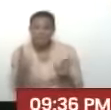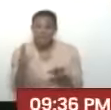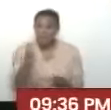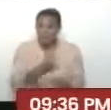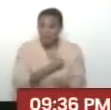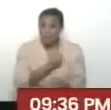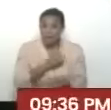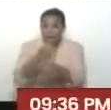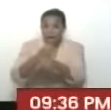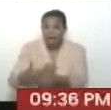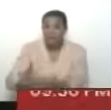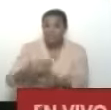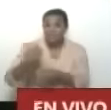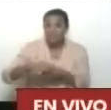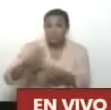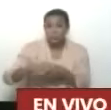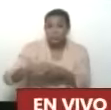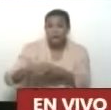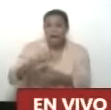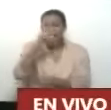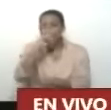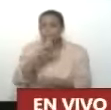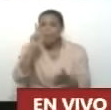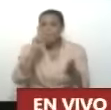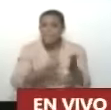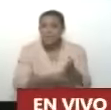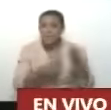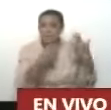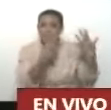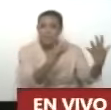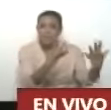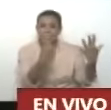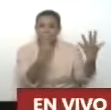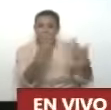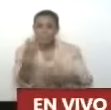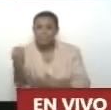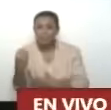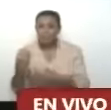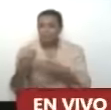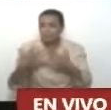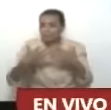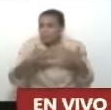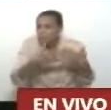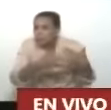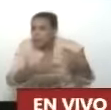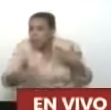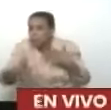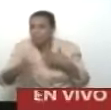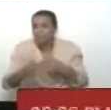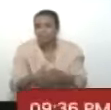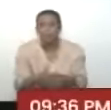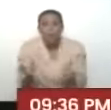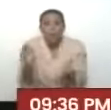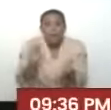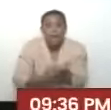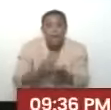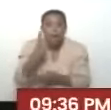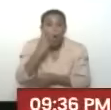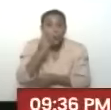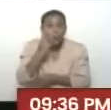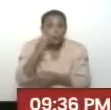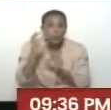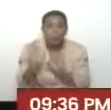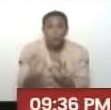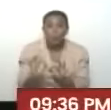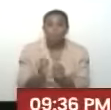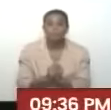zuliana. Claro, la gaita desde los años 60 se ha manifestado pues en reafirmar que el Esequibo es